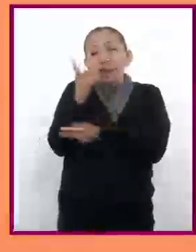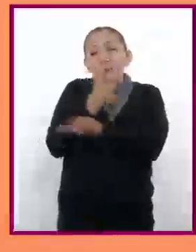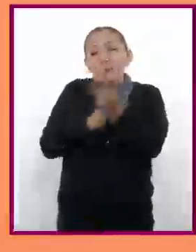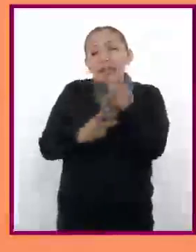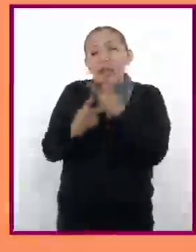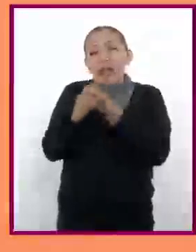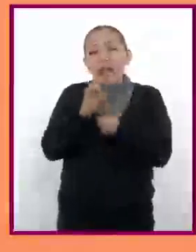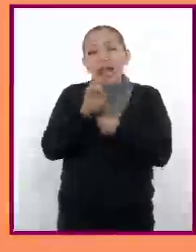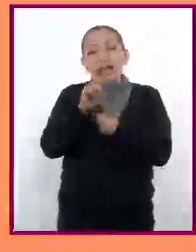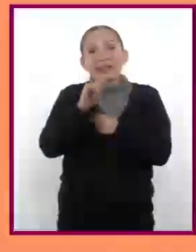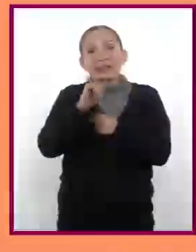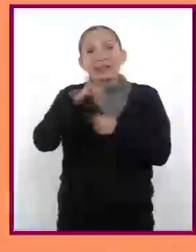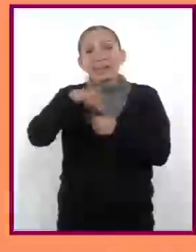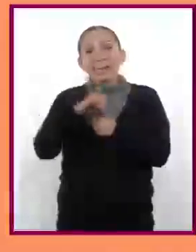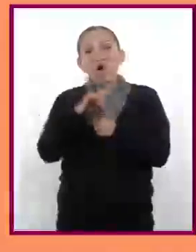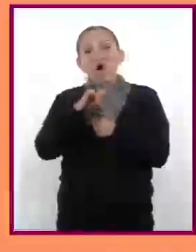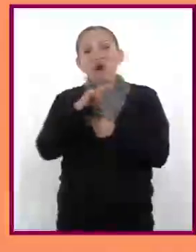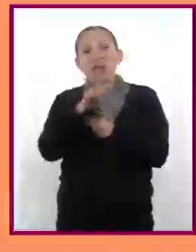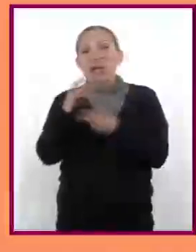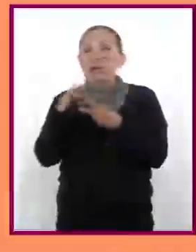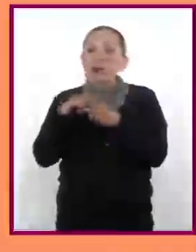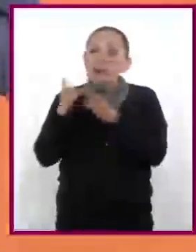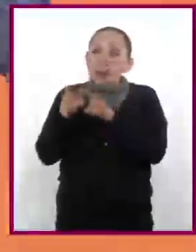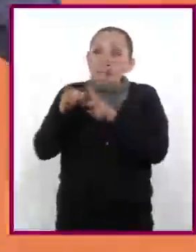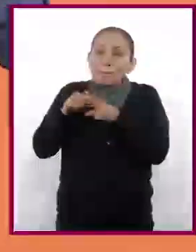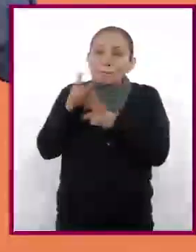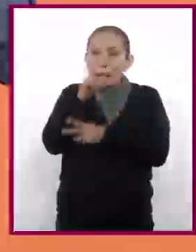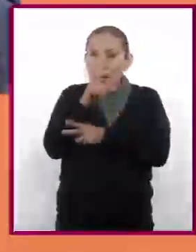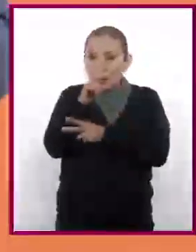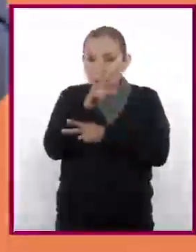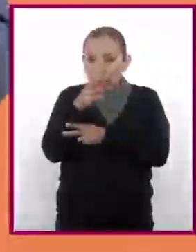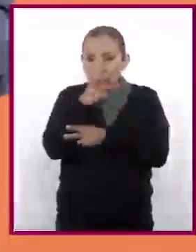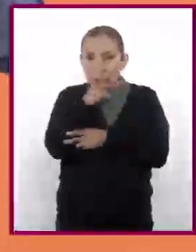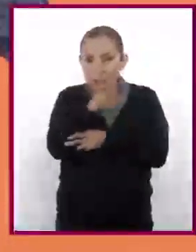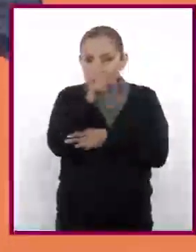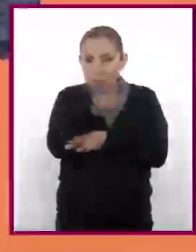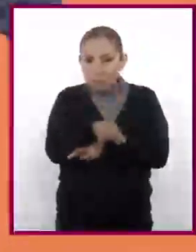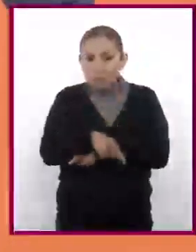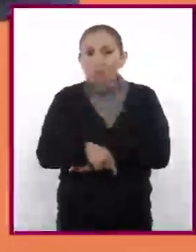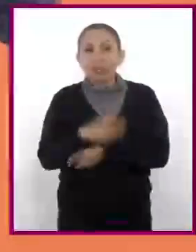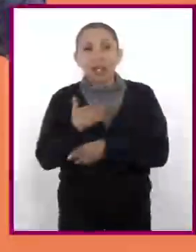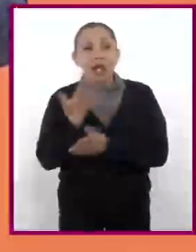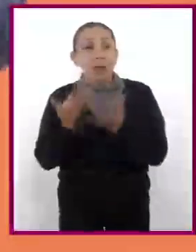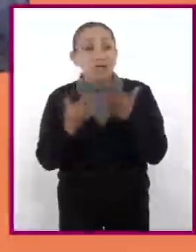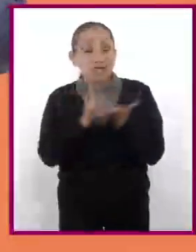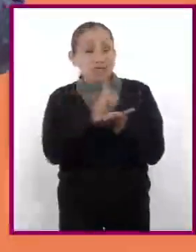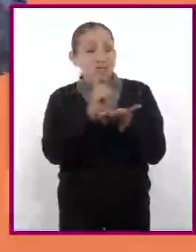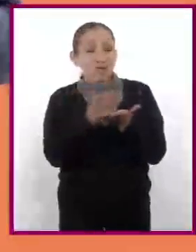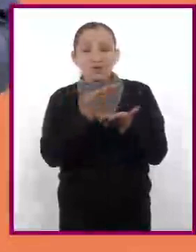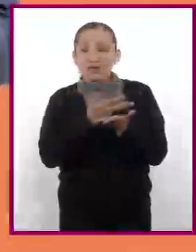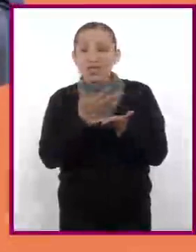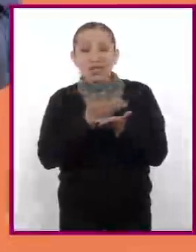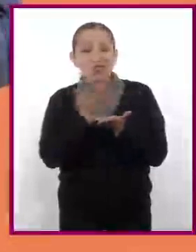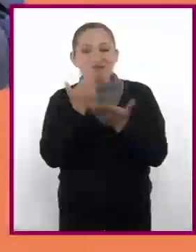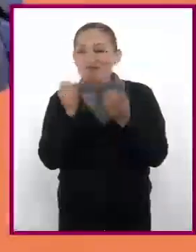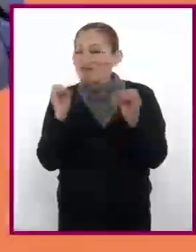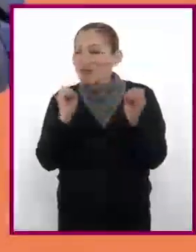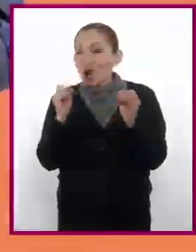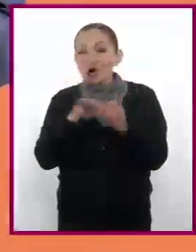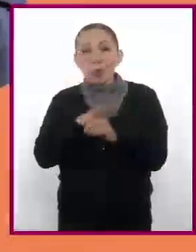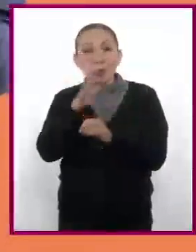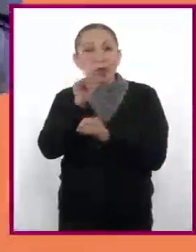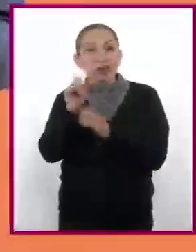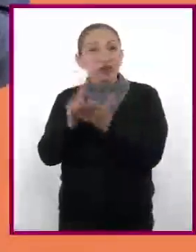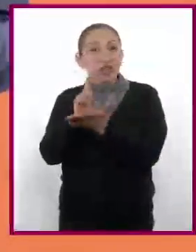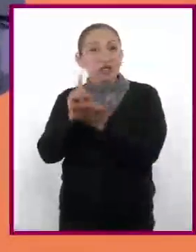la etimología, o sea, de su origen? Algunas veces no tendrán un diccionario a la mano o no tendrán acceso a